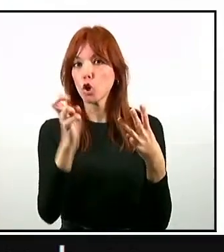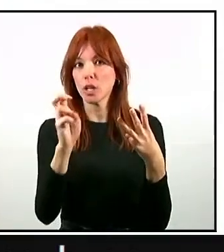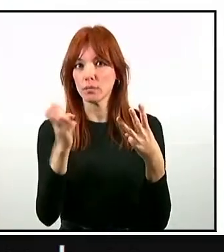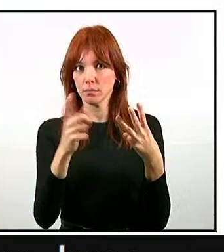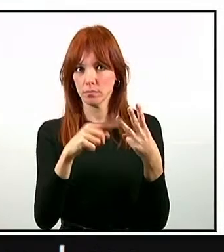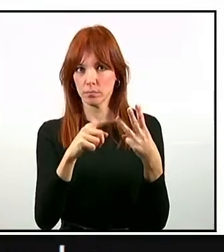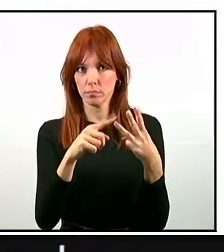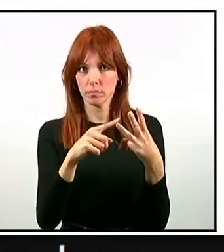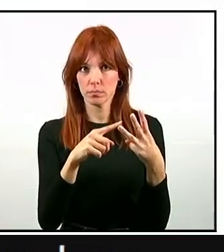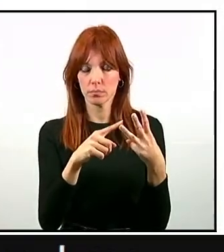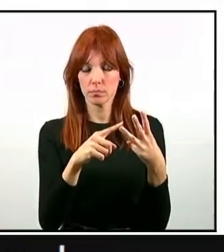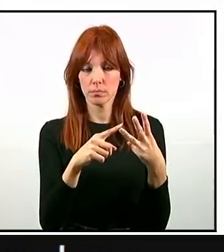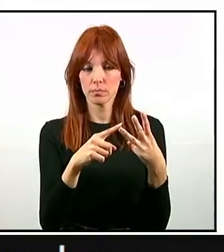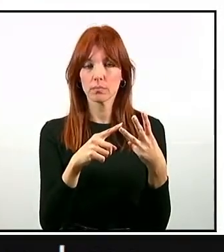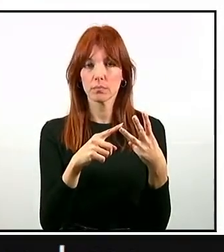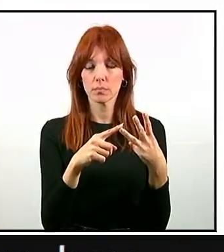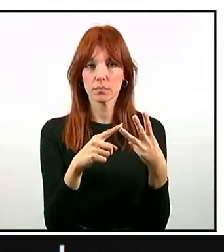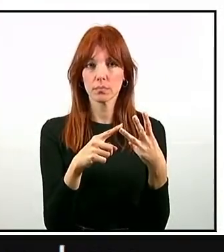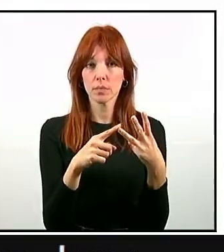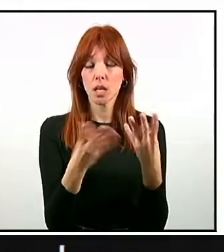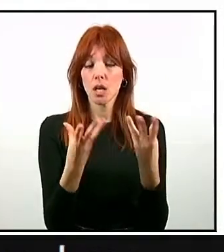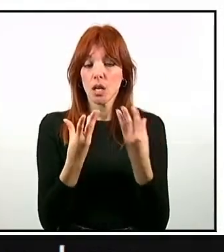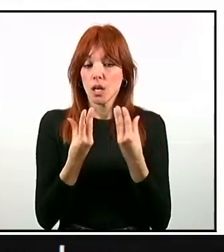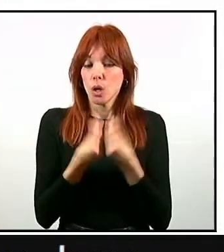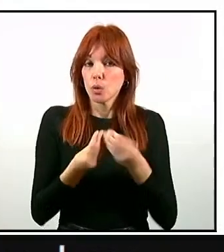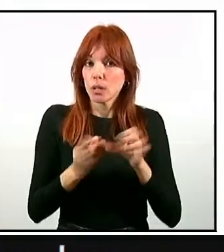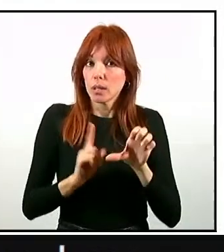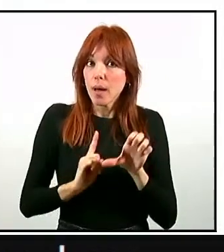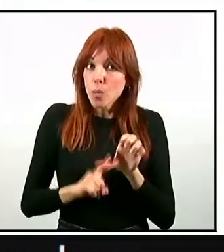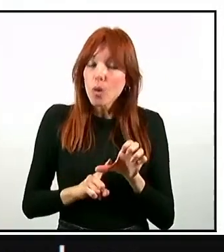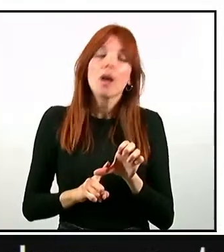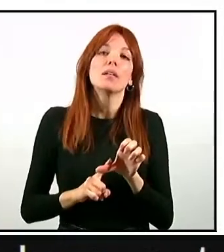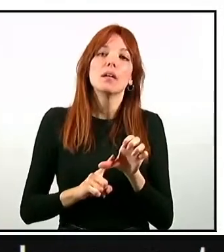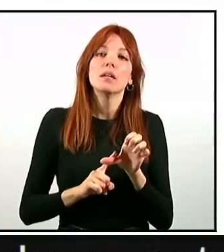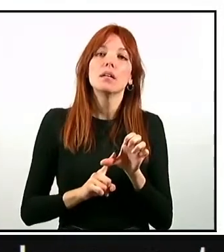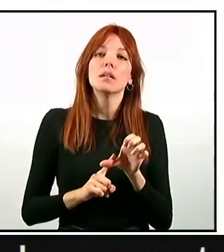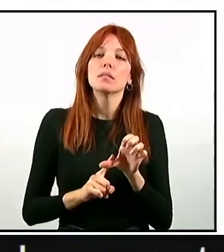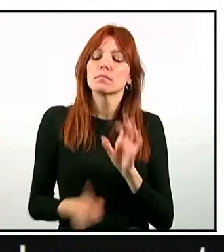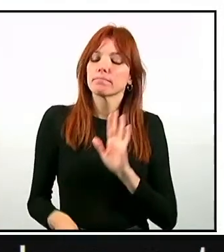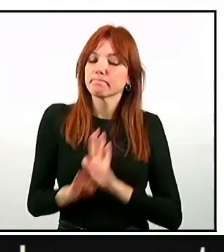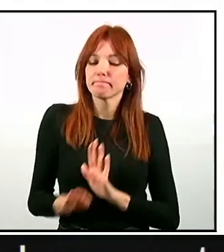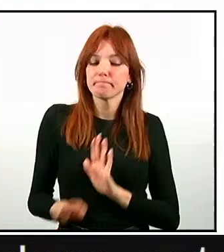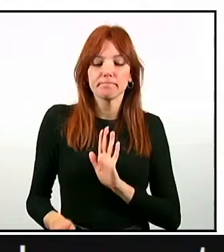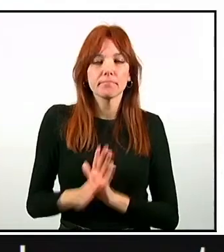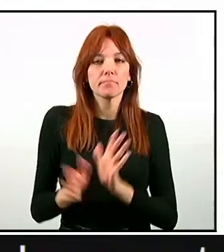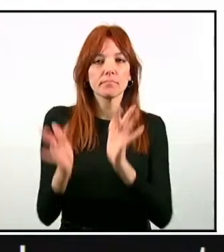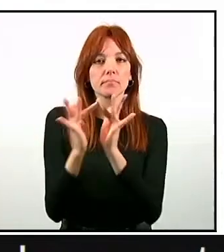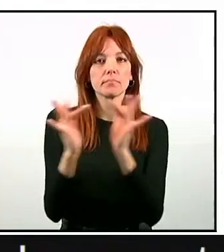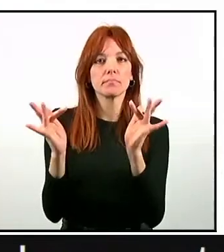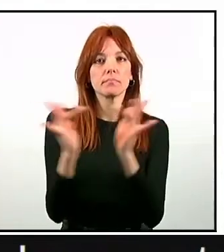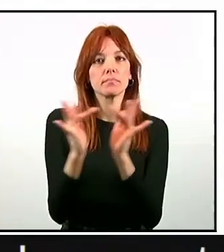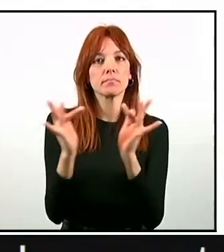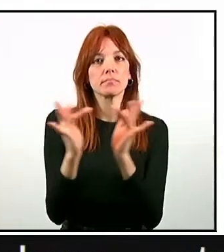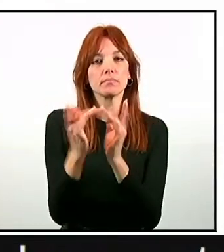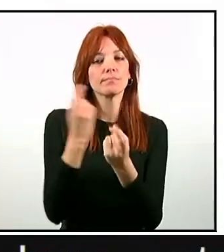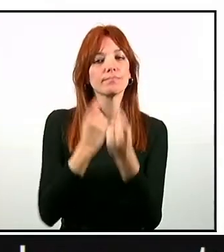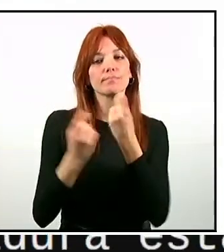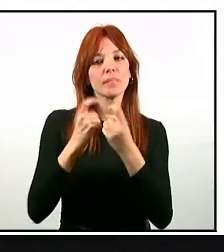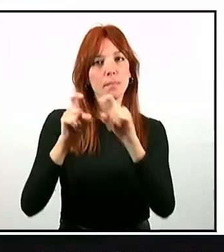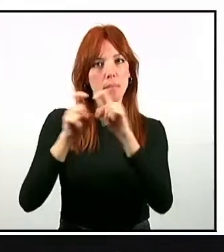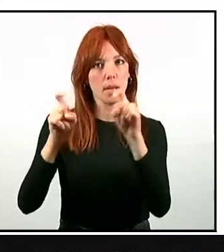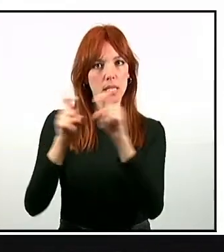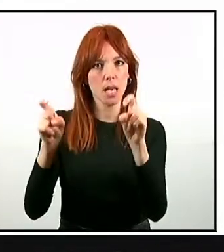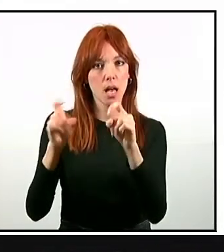pata. La Junta de Extremadura está en continuo contacto con este tipo de empresas para